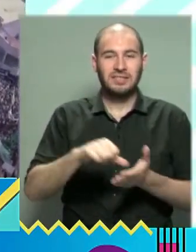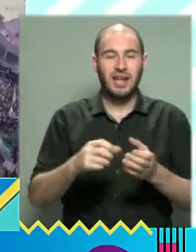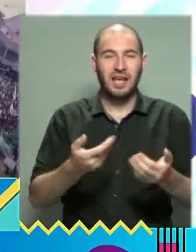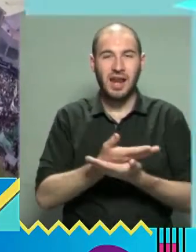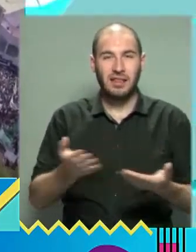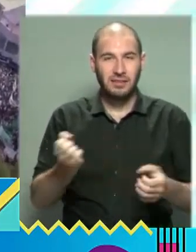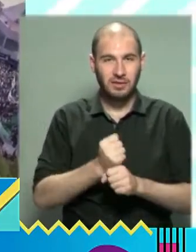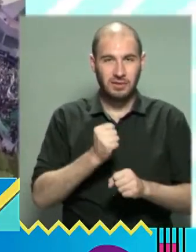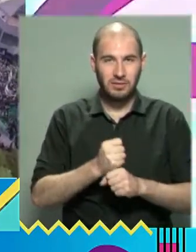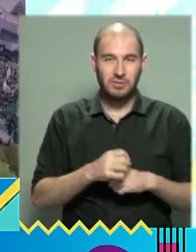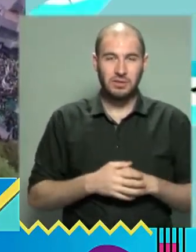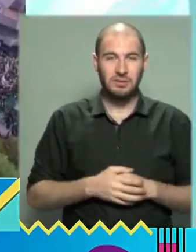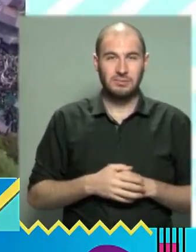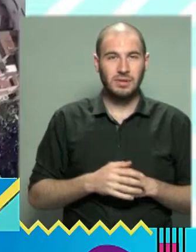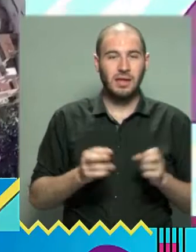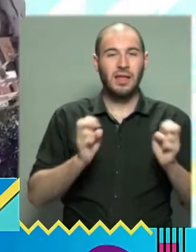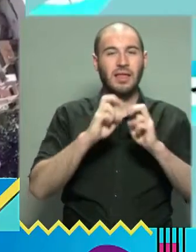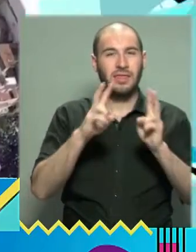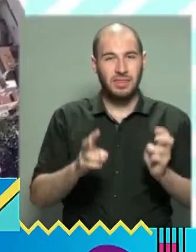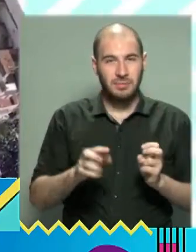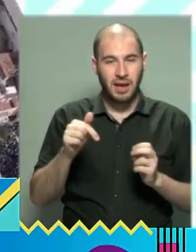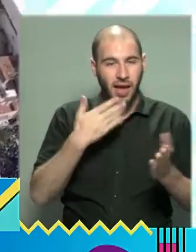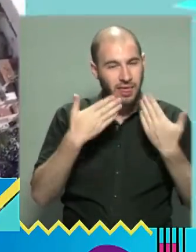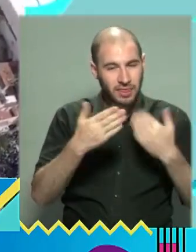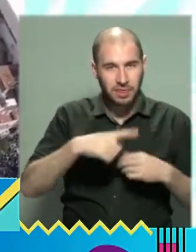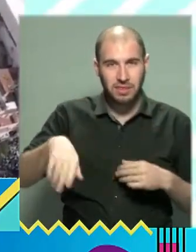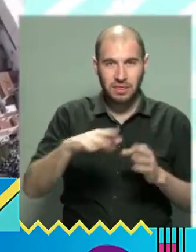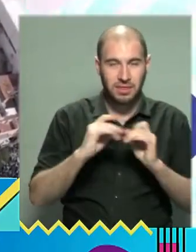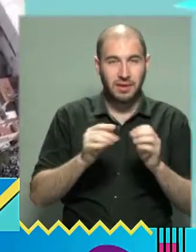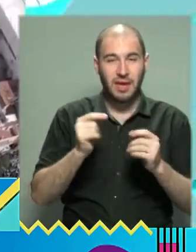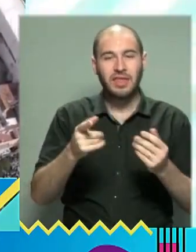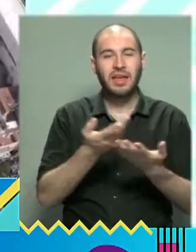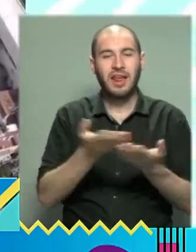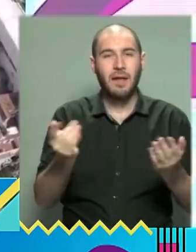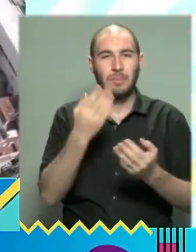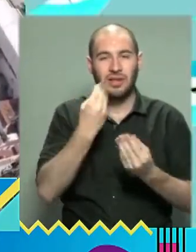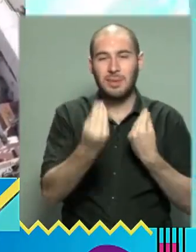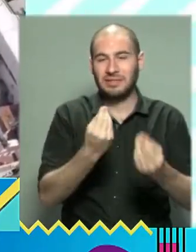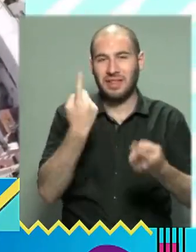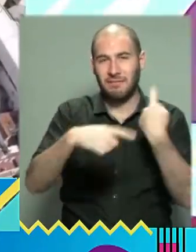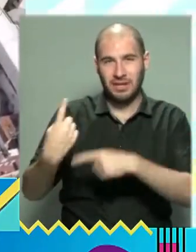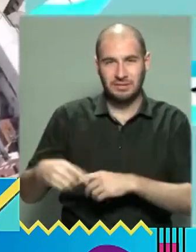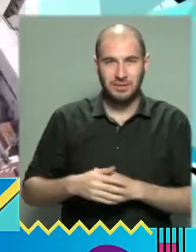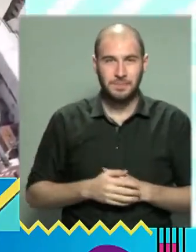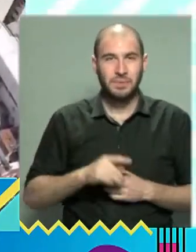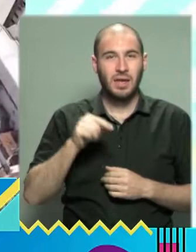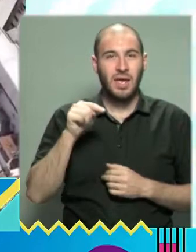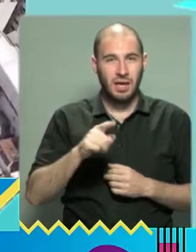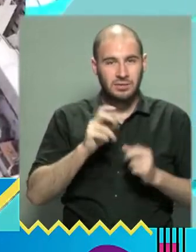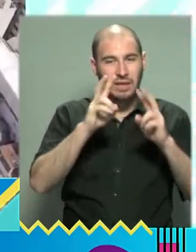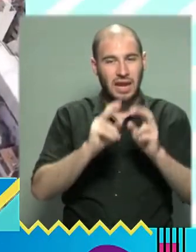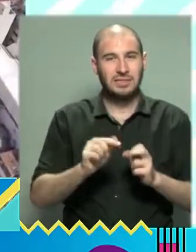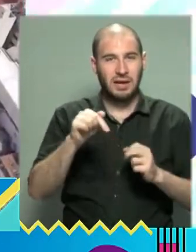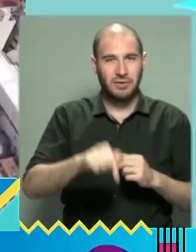los Trabajadores con una cuestión que está para discutir, que es la pluralidad de las voces. Y eso es algo que podemos analizar